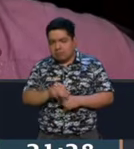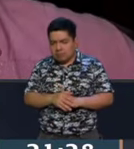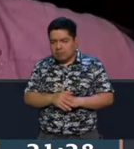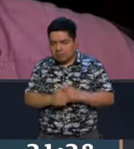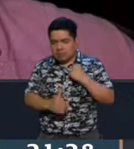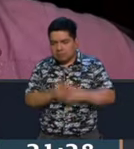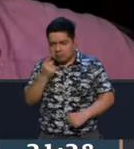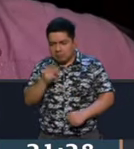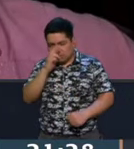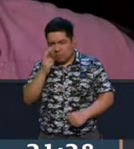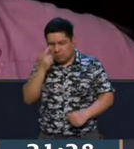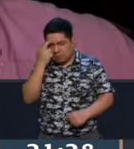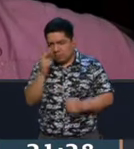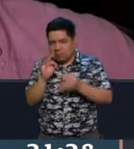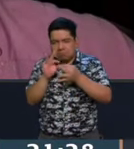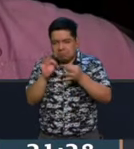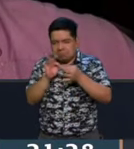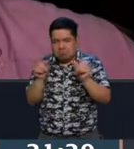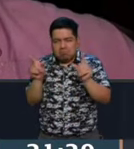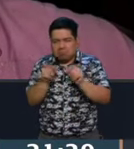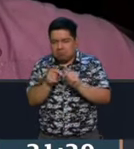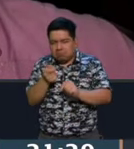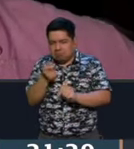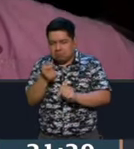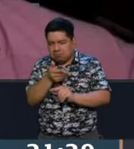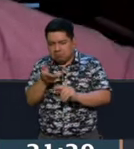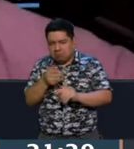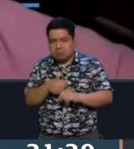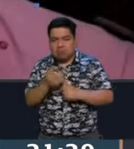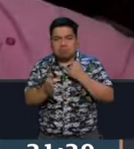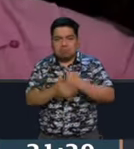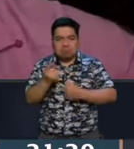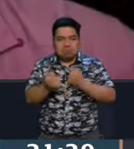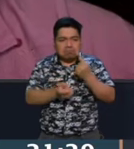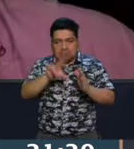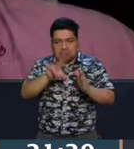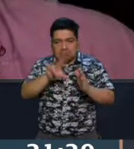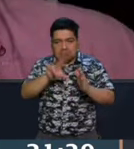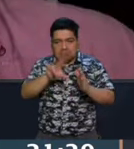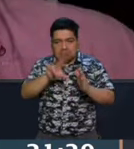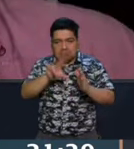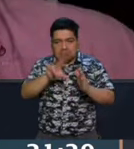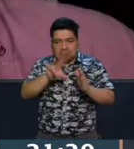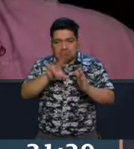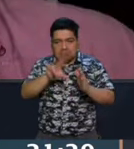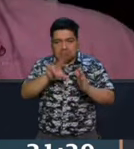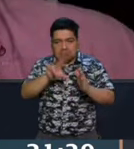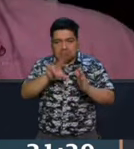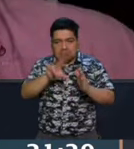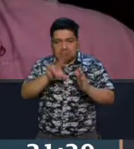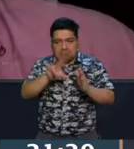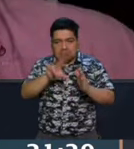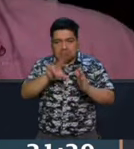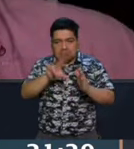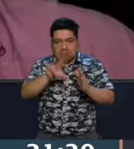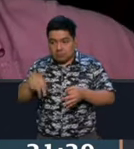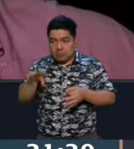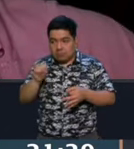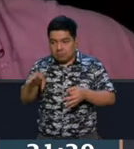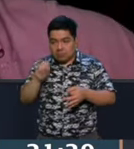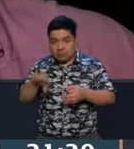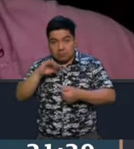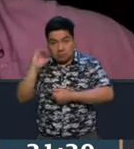es, porque digo, sí lo comentamos, pero de manera muy superficial, porque todavía no habíamos visto ni siquiera las imágenes, ni